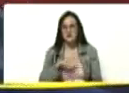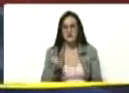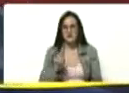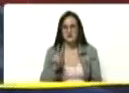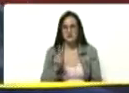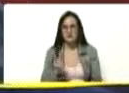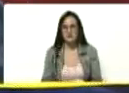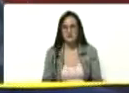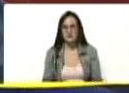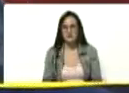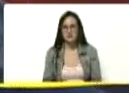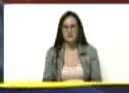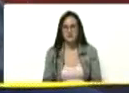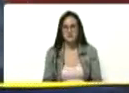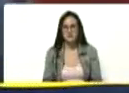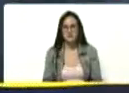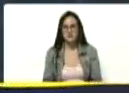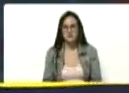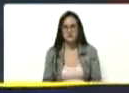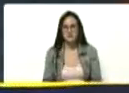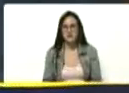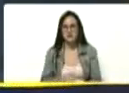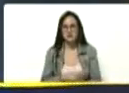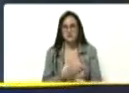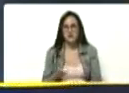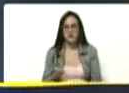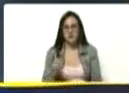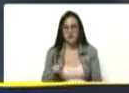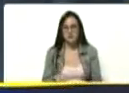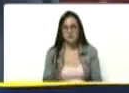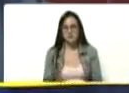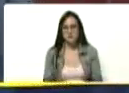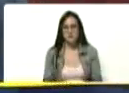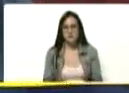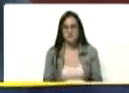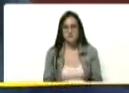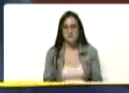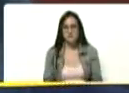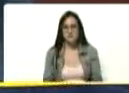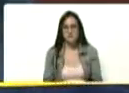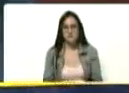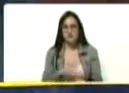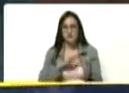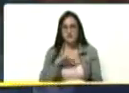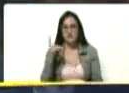Venezuela, a nuestro hermano Luis de Bolivia,